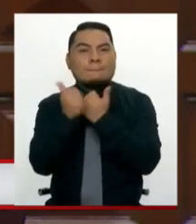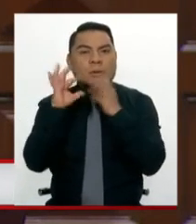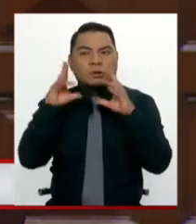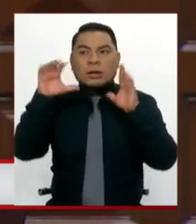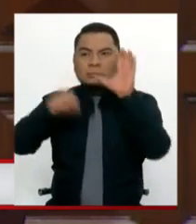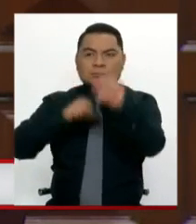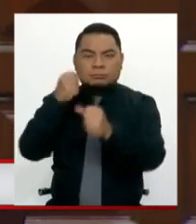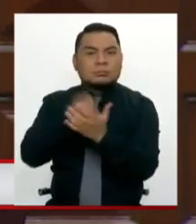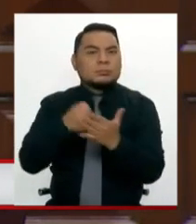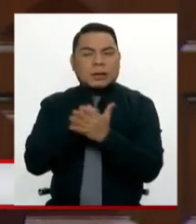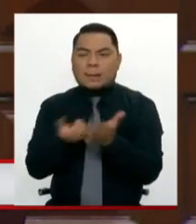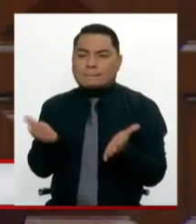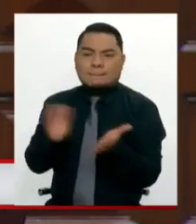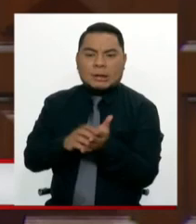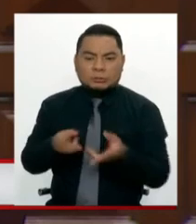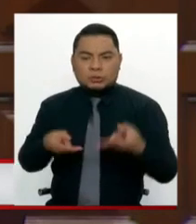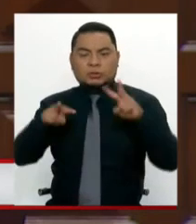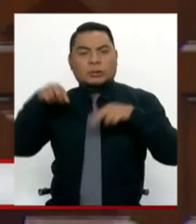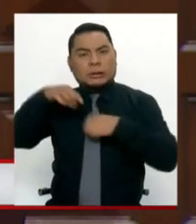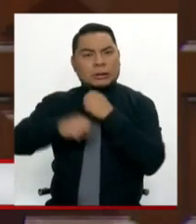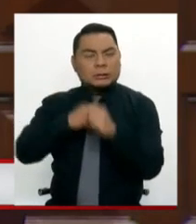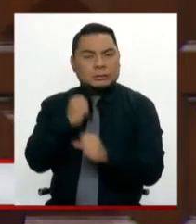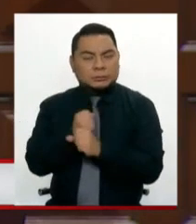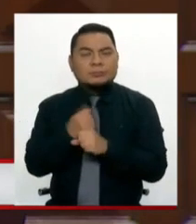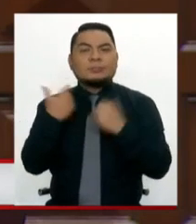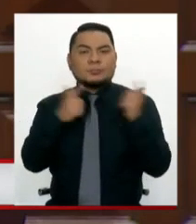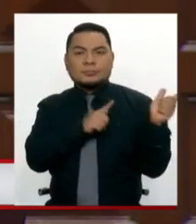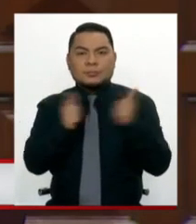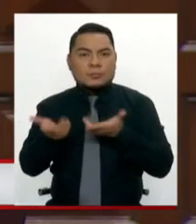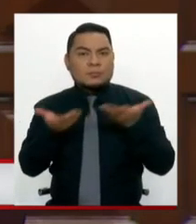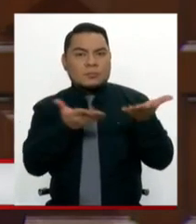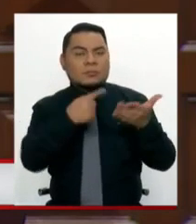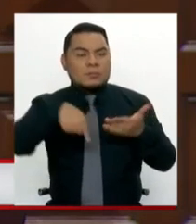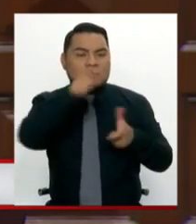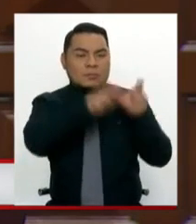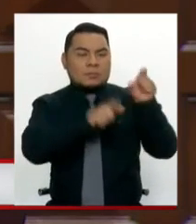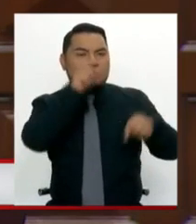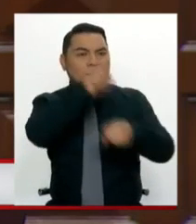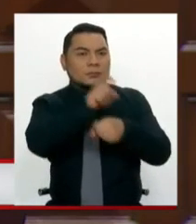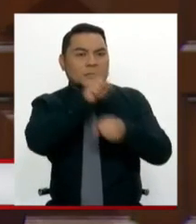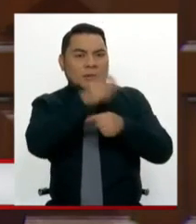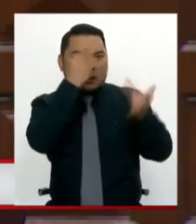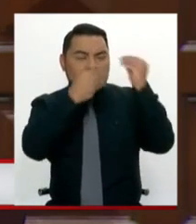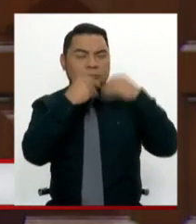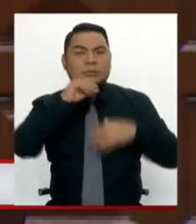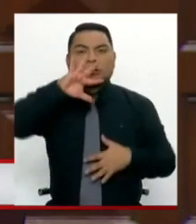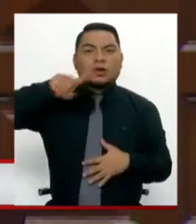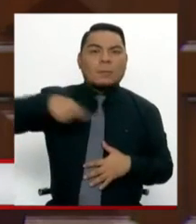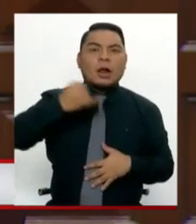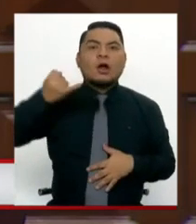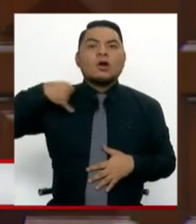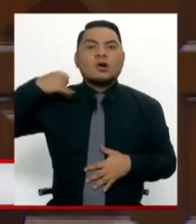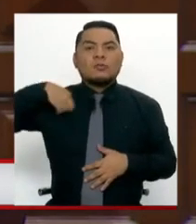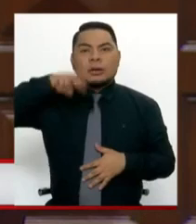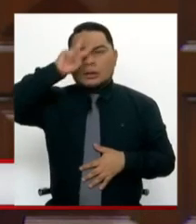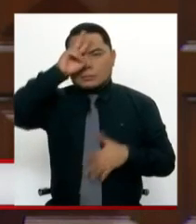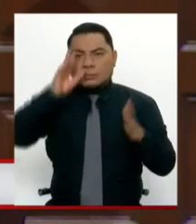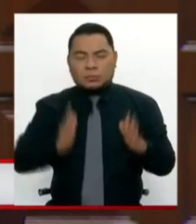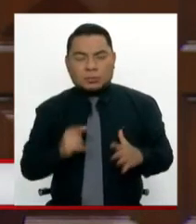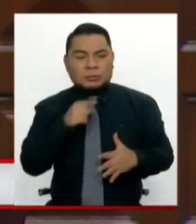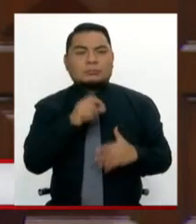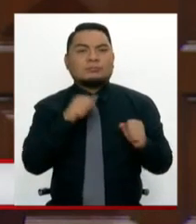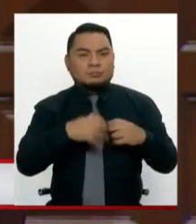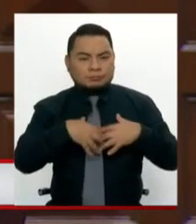criminales. Se ha dispuesto acciones inmediatas para la capacitación de 5.000 jóvenes peruanos